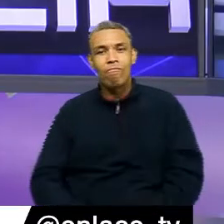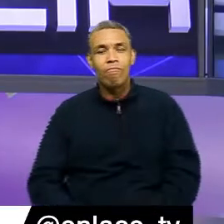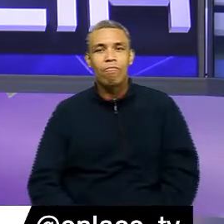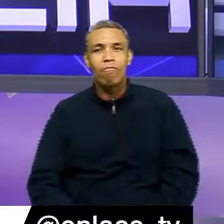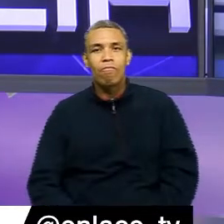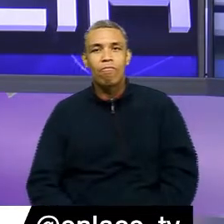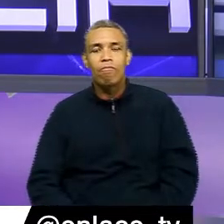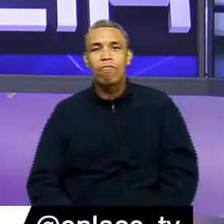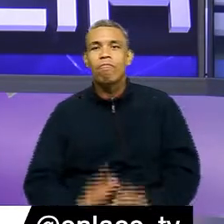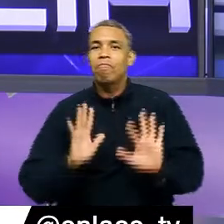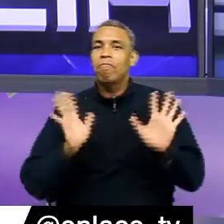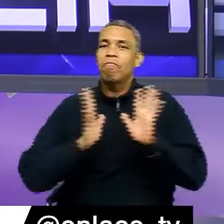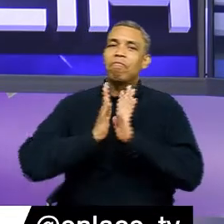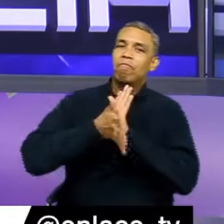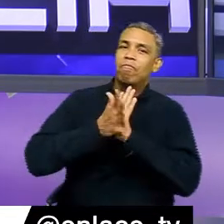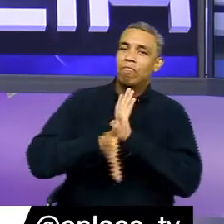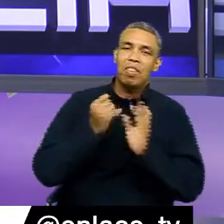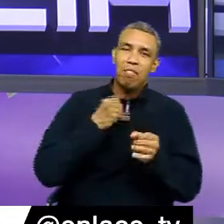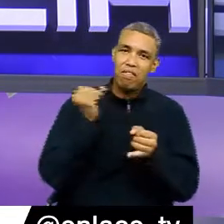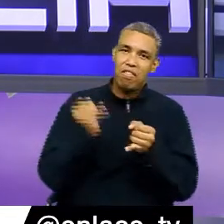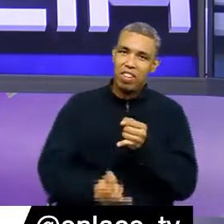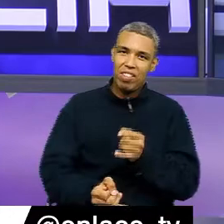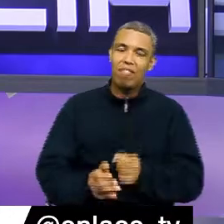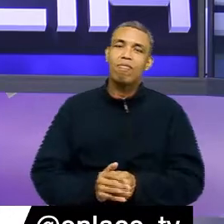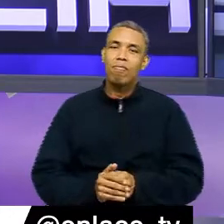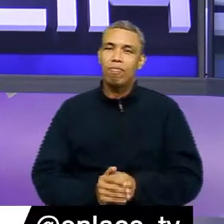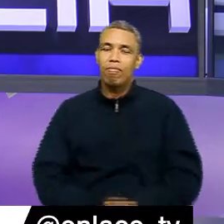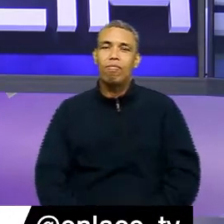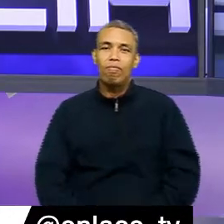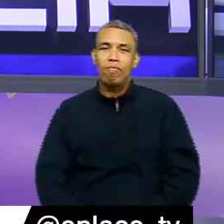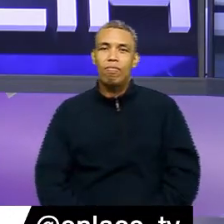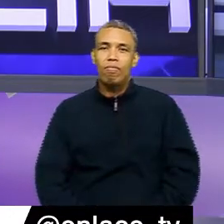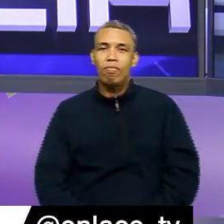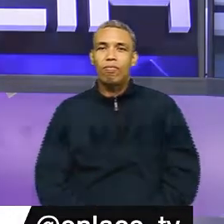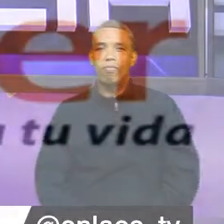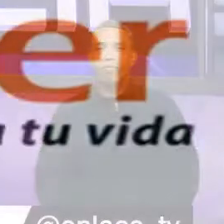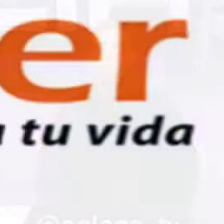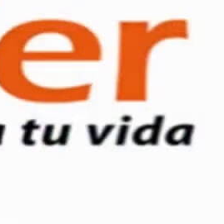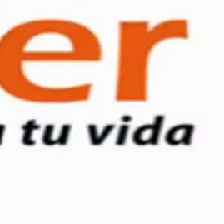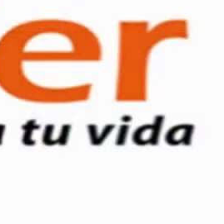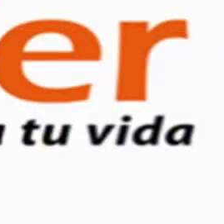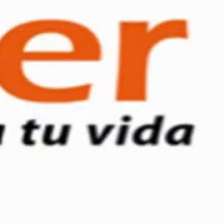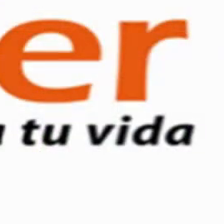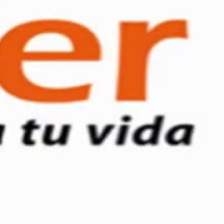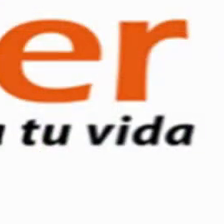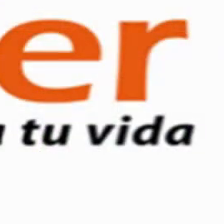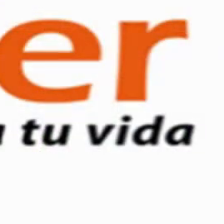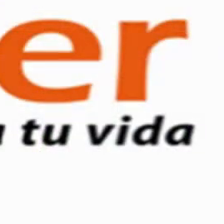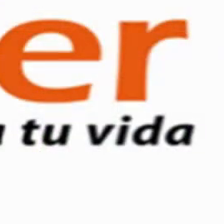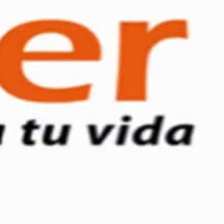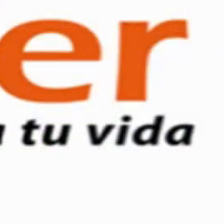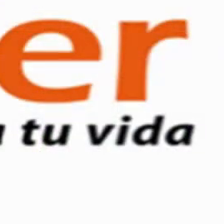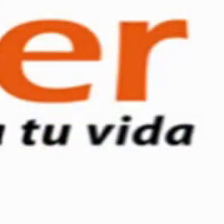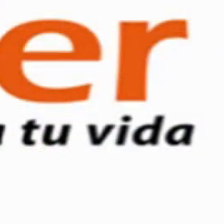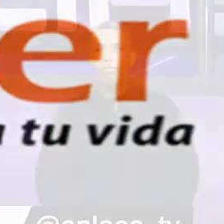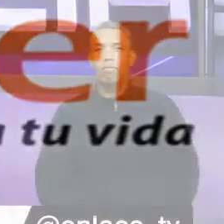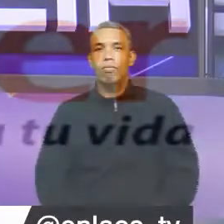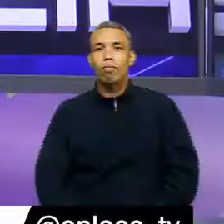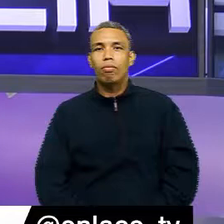Y con esta bonita información hemos llegado al final de esta emisión, pero antes de despedirnos, recuerde Materiales Eléctricos Electrofer, ilumina tu vida.